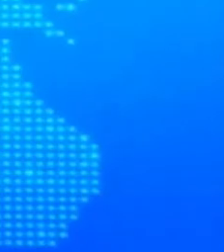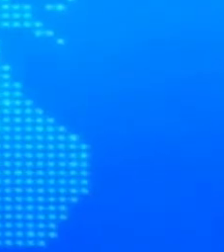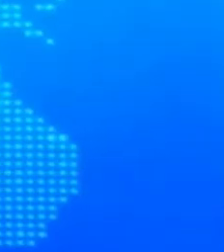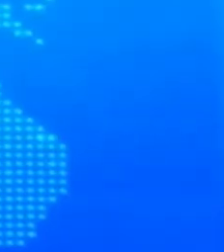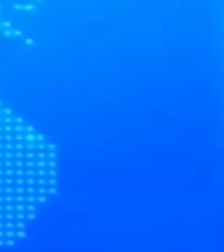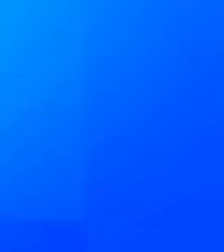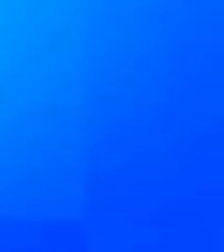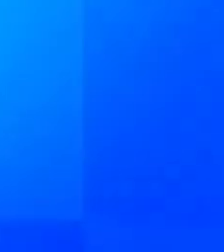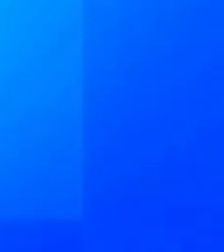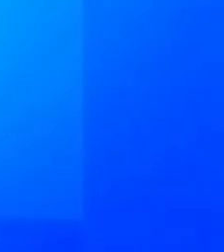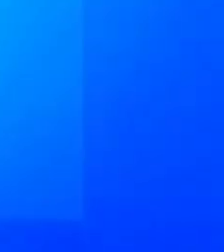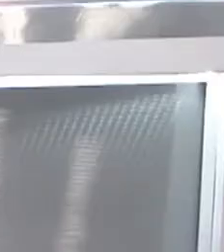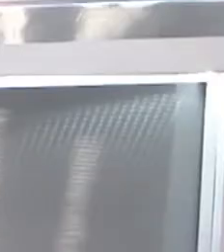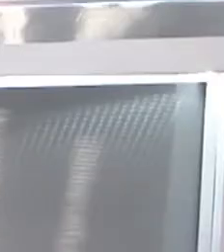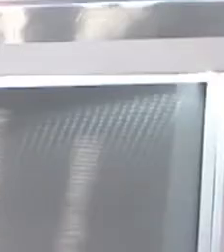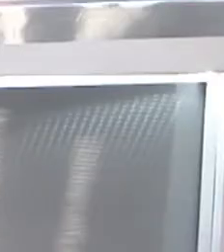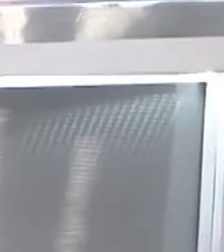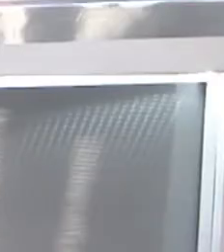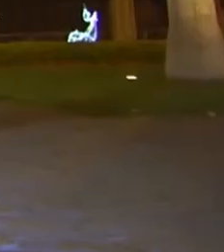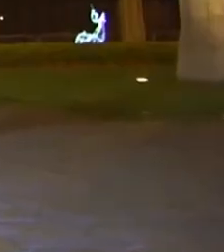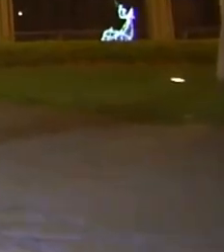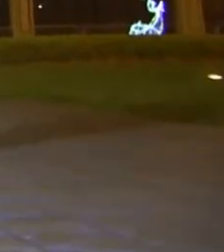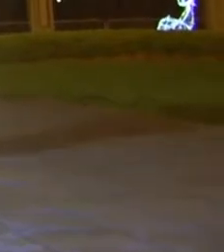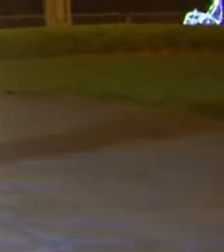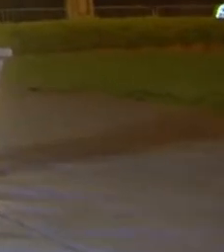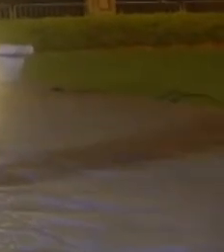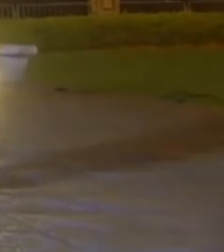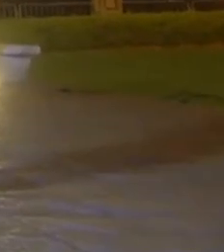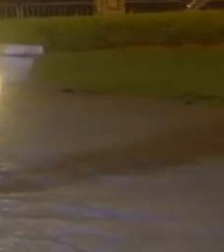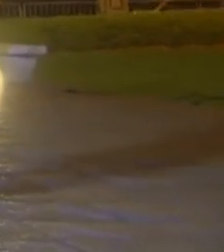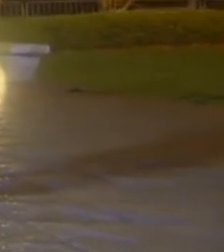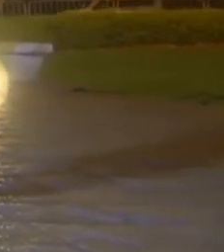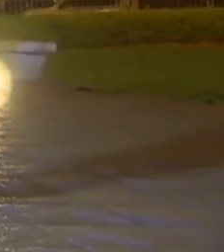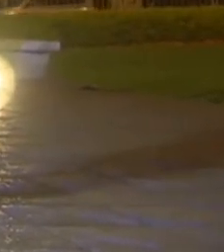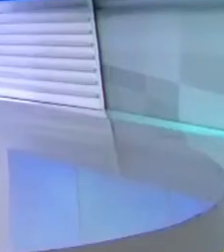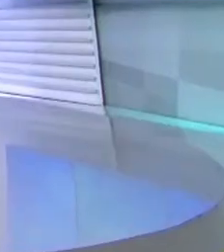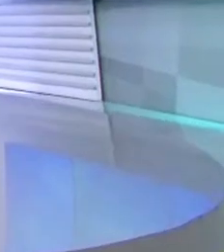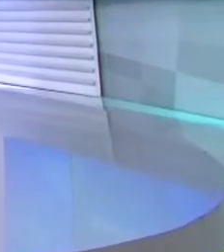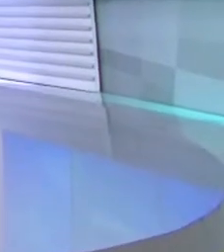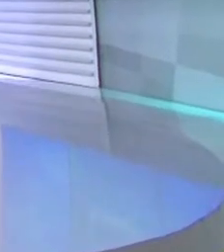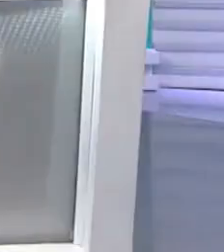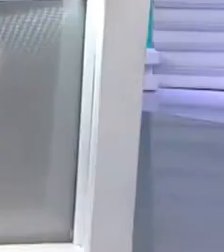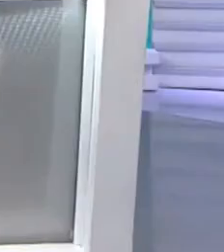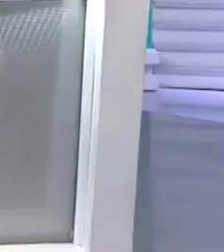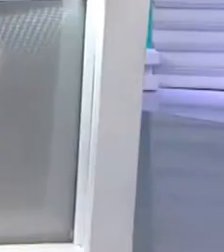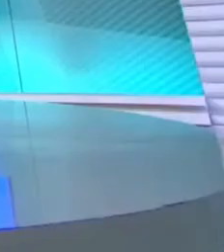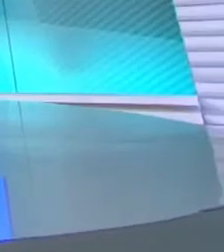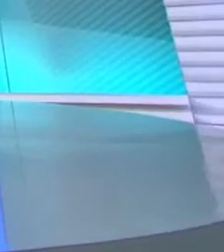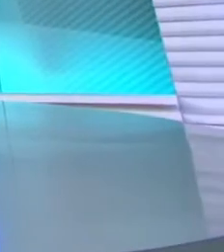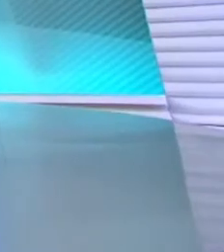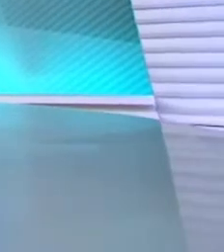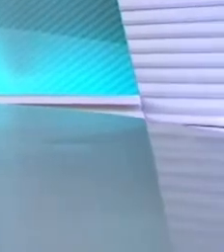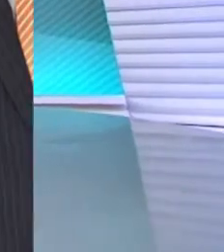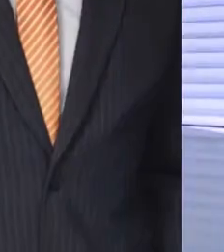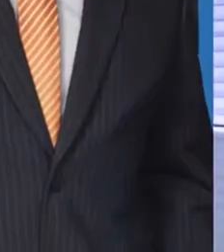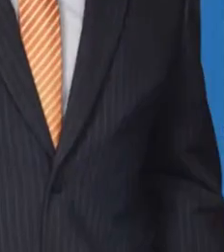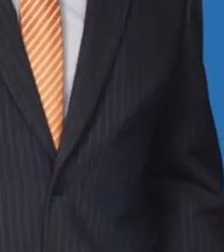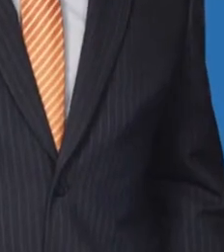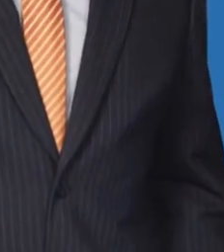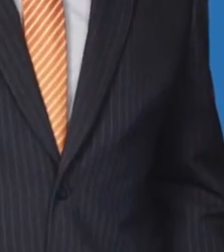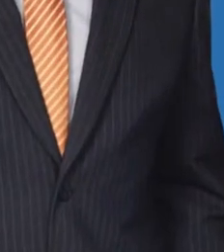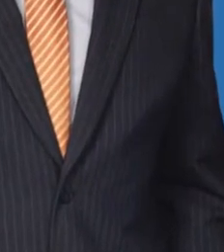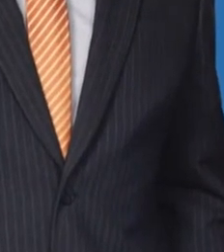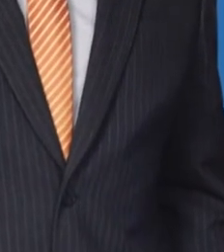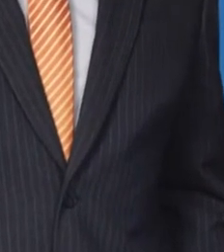Información objetiva y directa. Lo más destacado de la jornada. Enrique Chávez y Carla Jarada presentan de lunes a viernes a